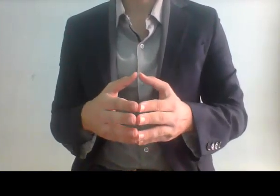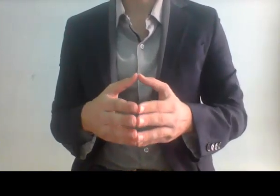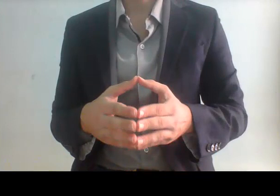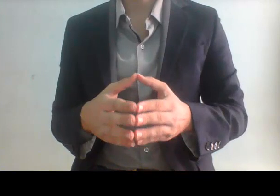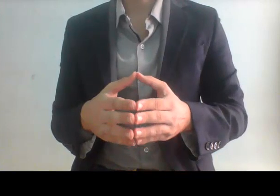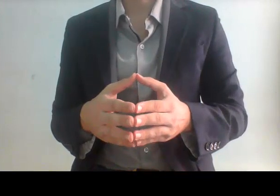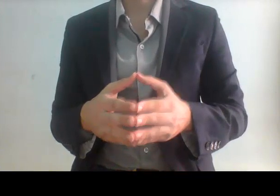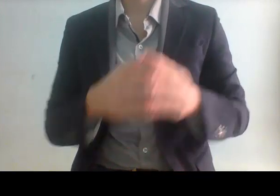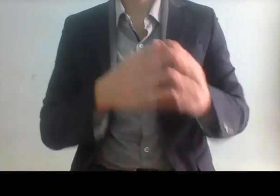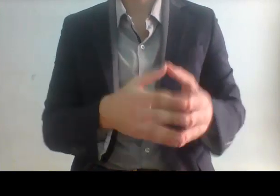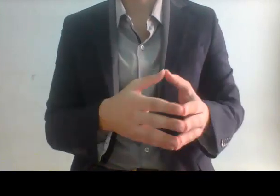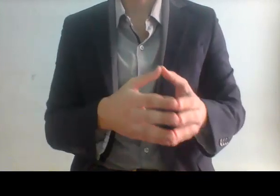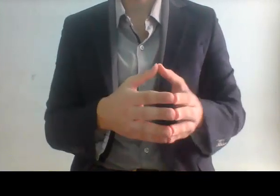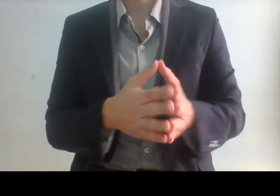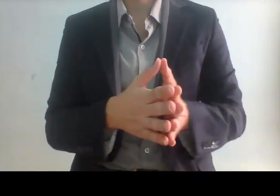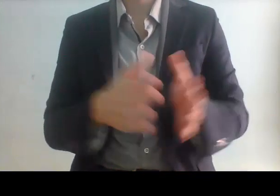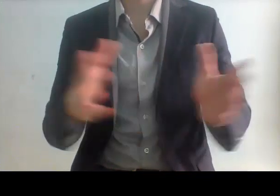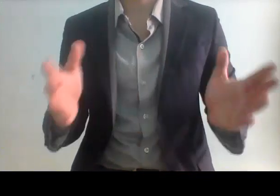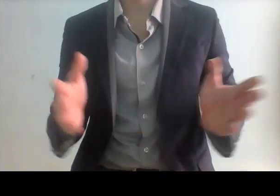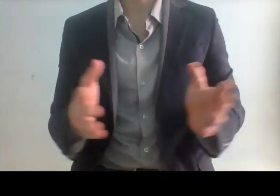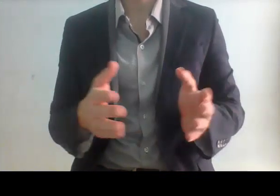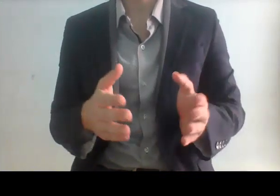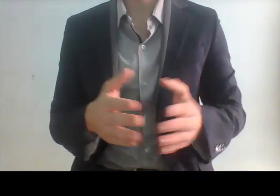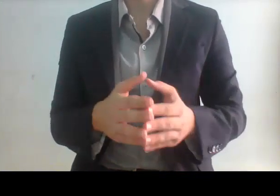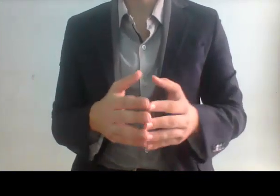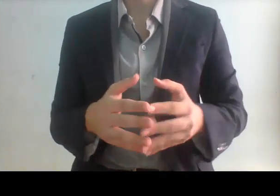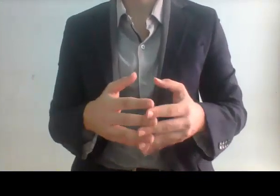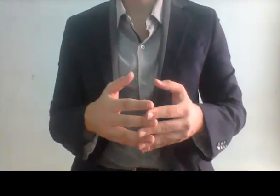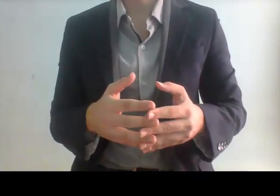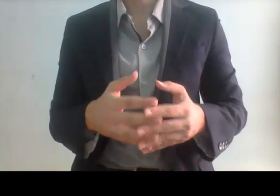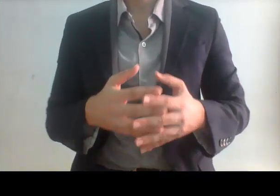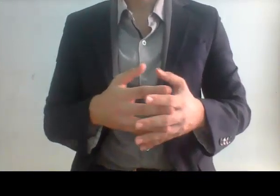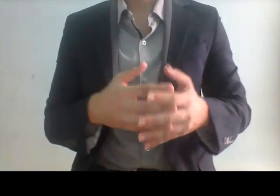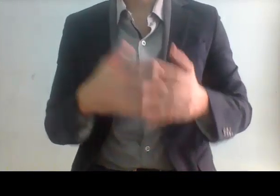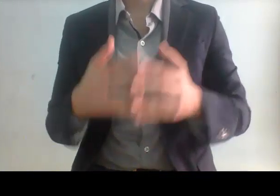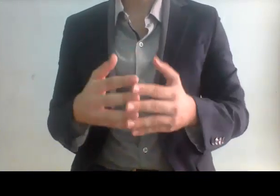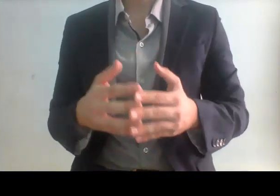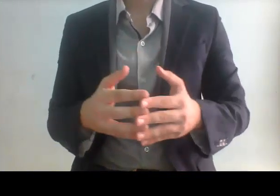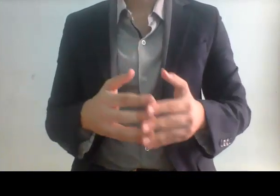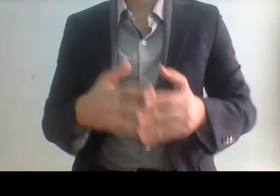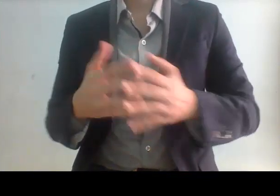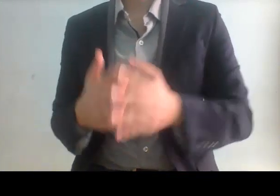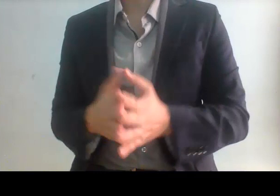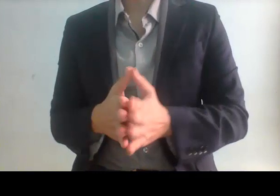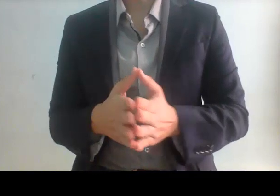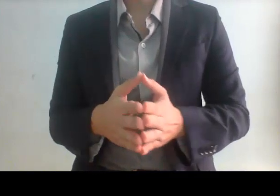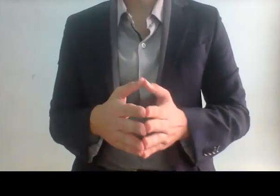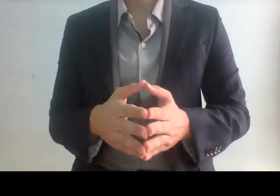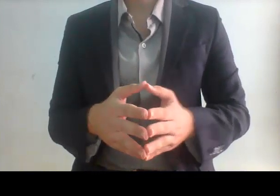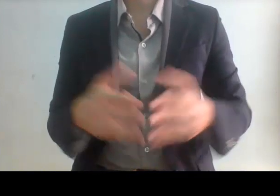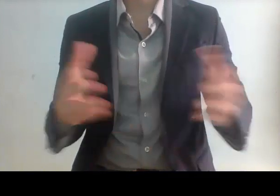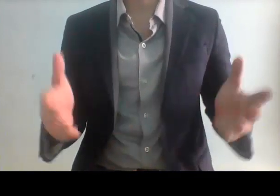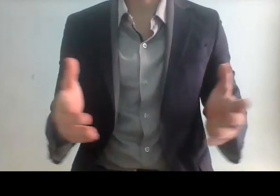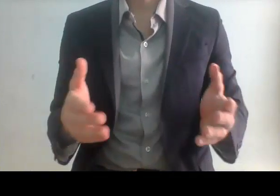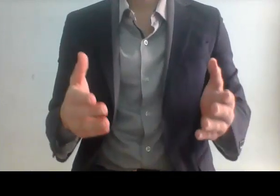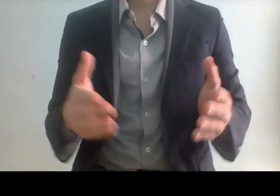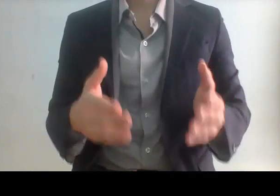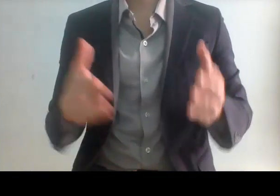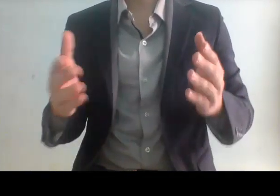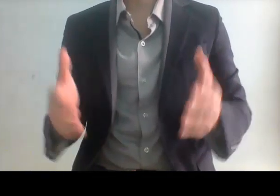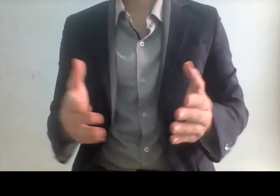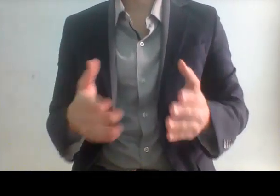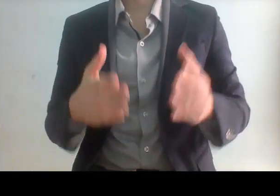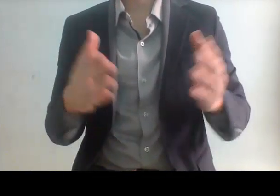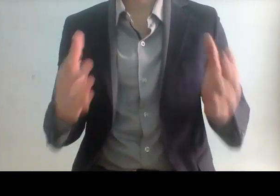que fueron congelados en el año 2019, directamente cuando entró la unidad de inteligencia financiera, de los cuales pues serán de gran ayuda. Y lo repito, en